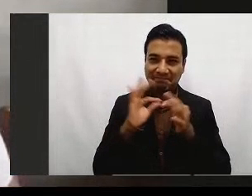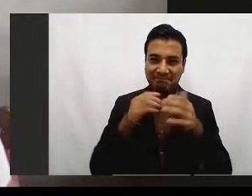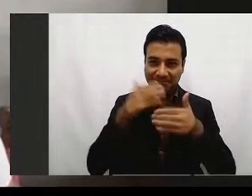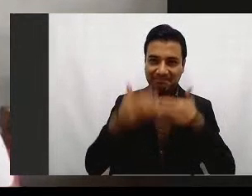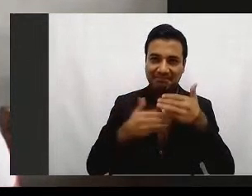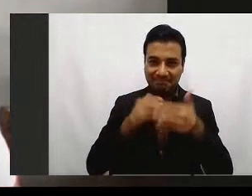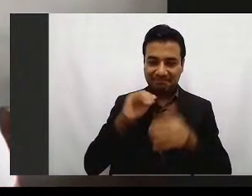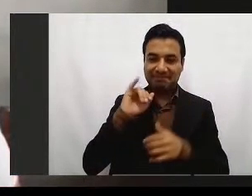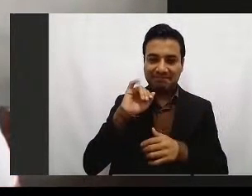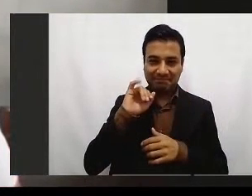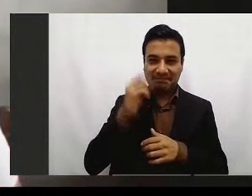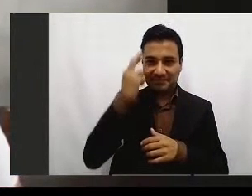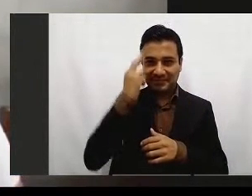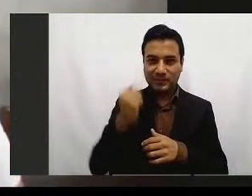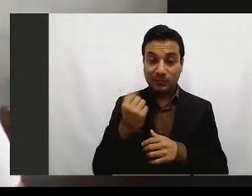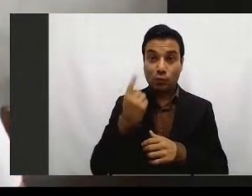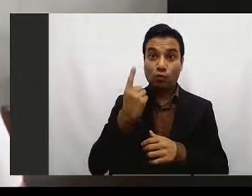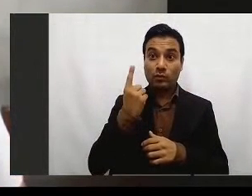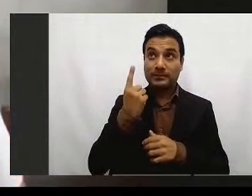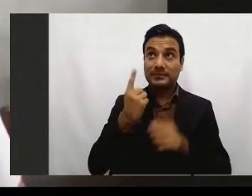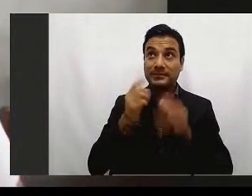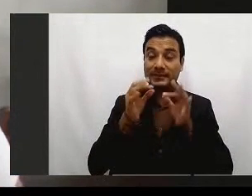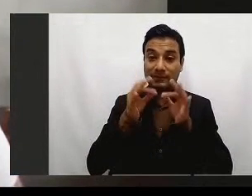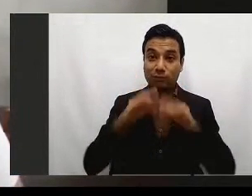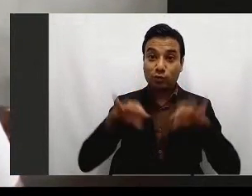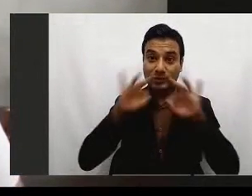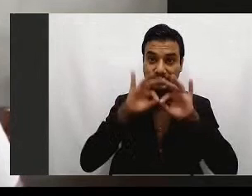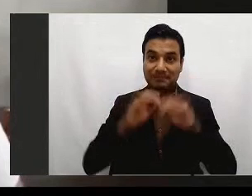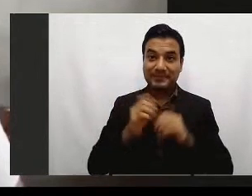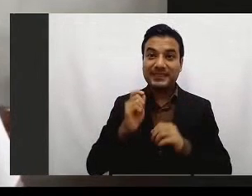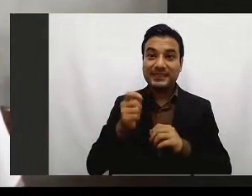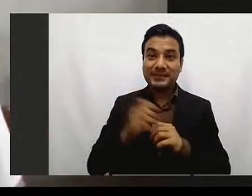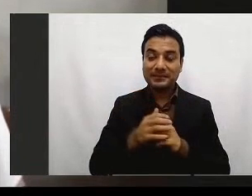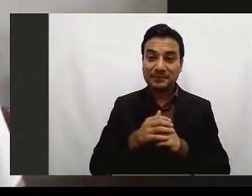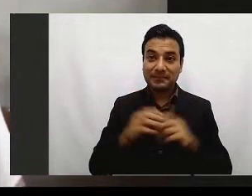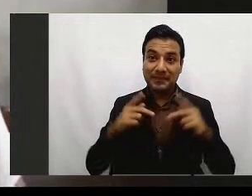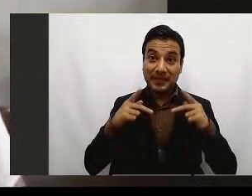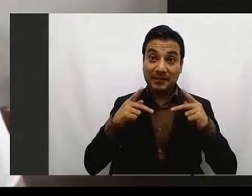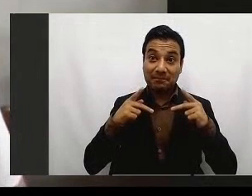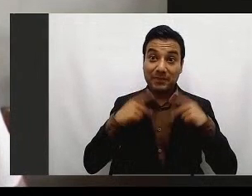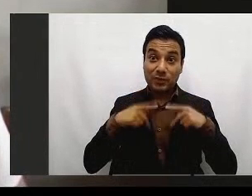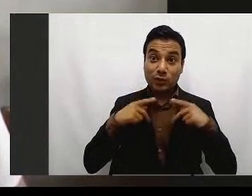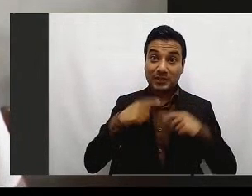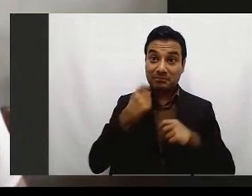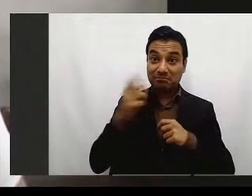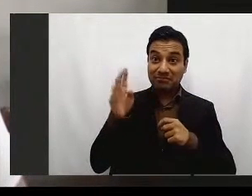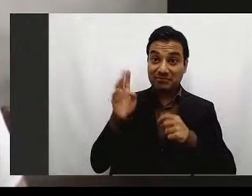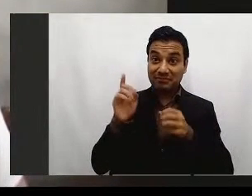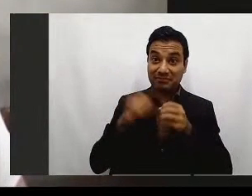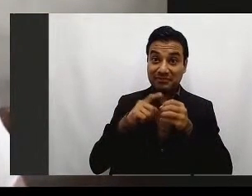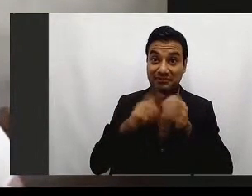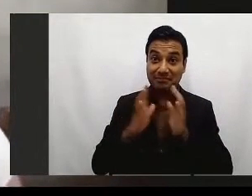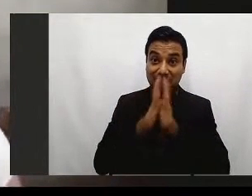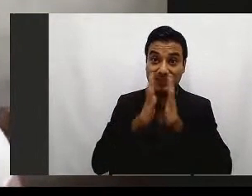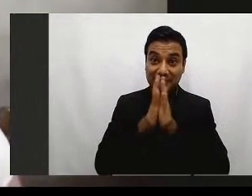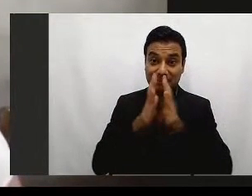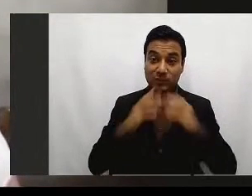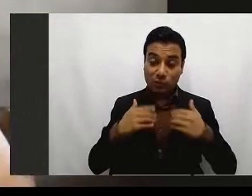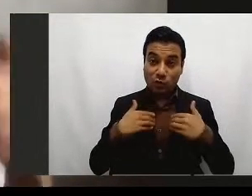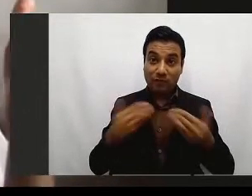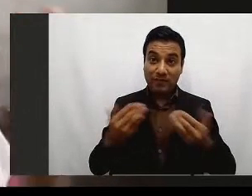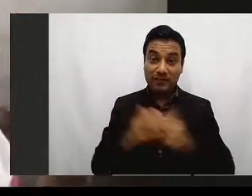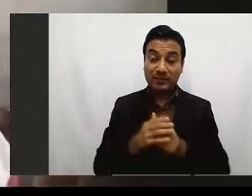clave fue contar un poco como con el beneficio de la duda y la confianza de los participantes, ¿no? O sea, no, en ningún momento